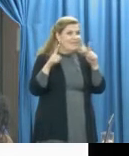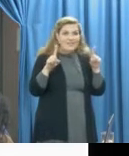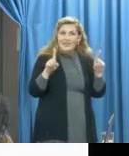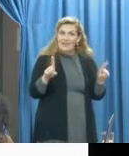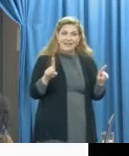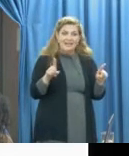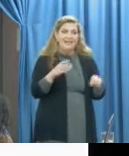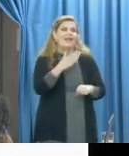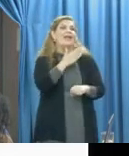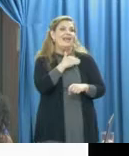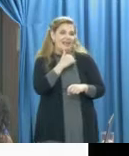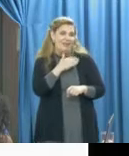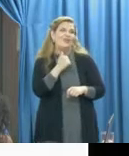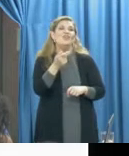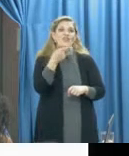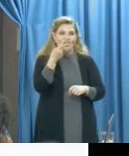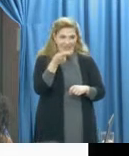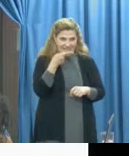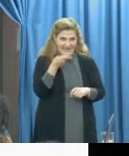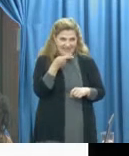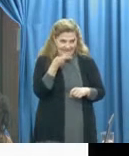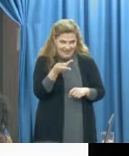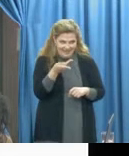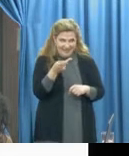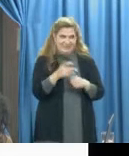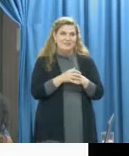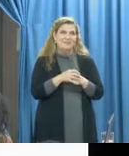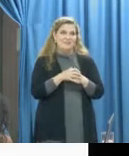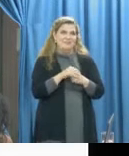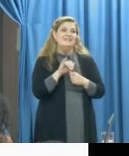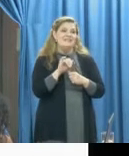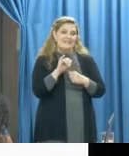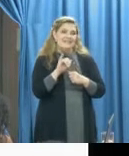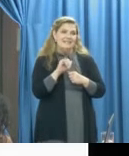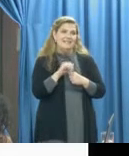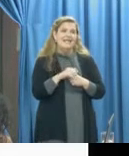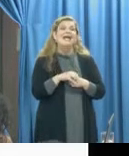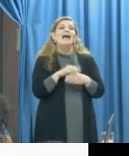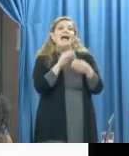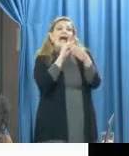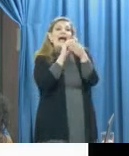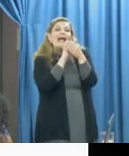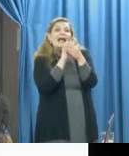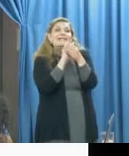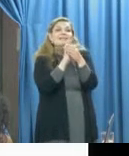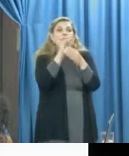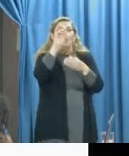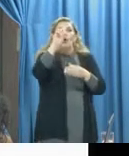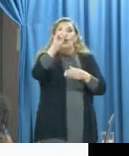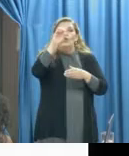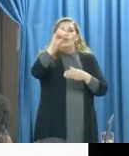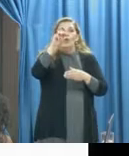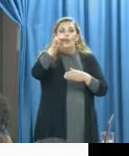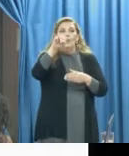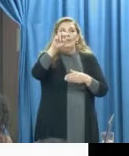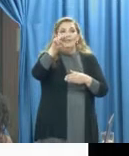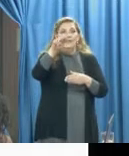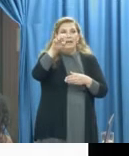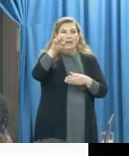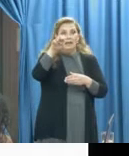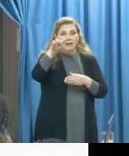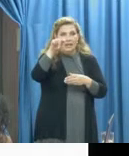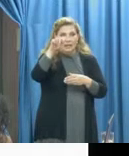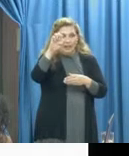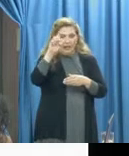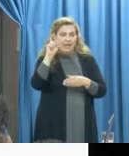Entonces, los hijos oyentes. ¿Sí? En el caso de la dominante, en la sordera